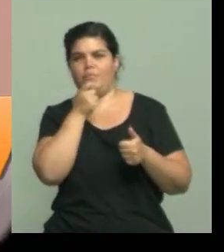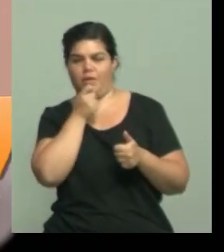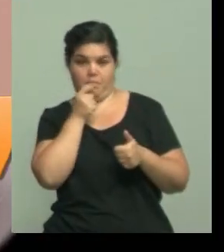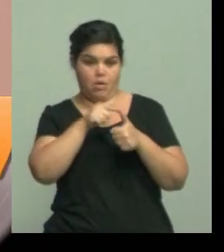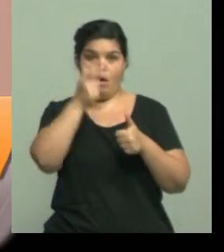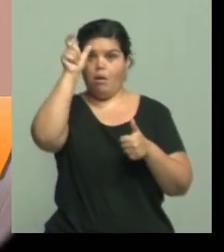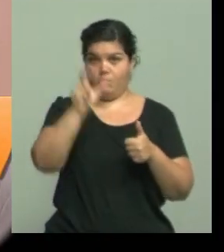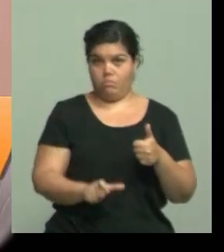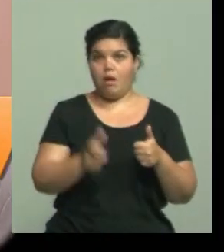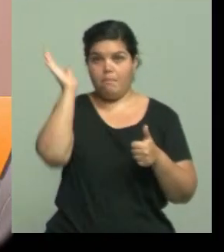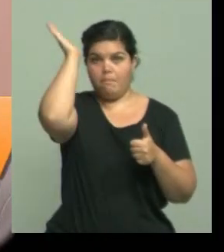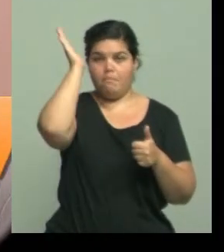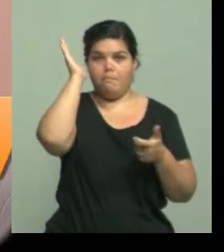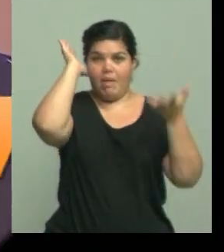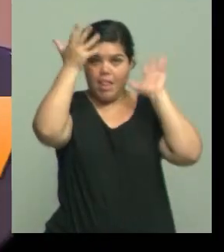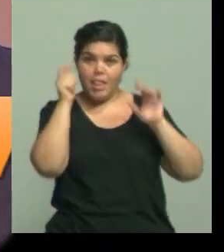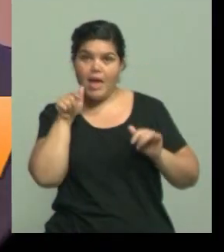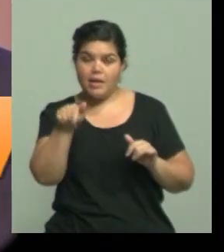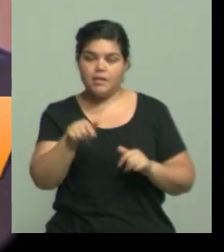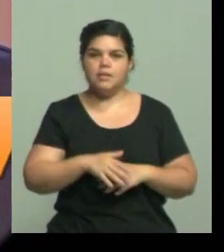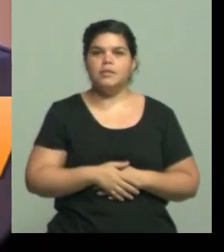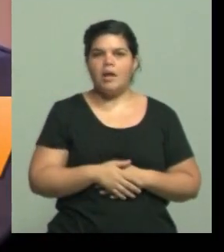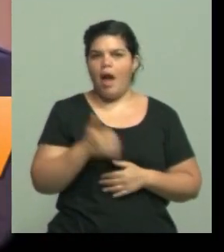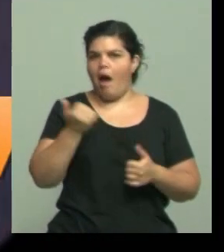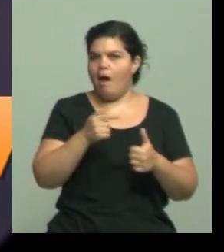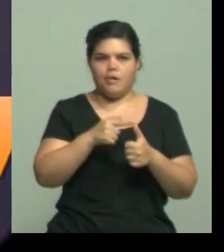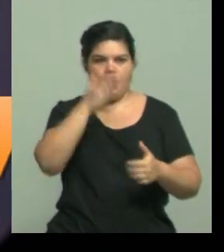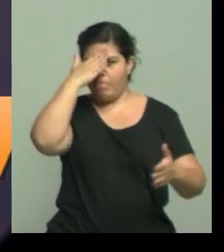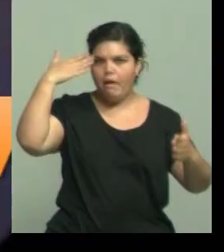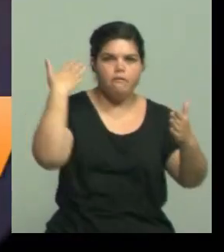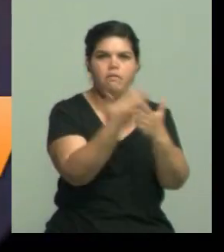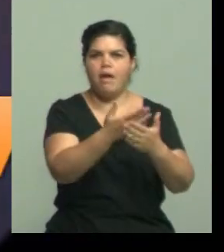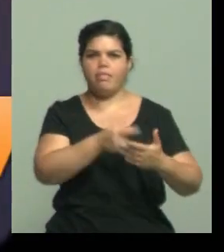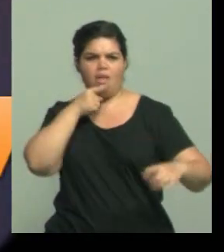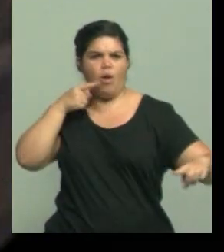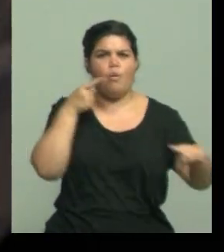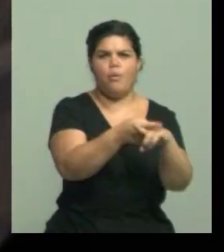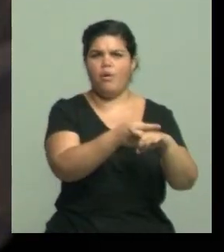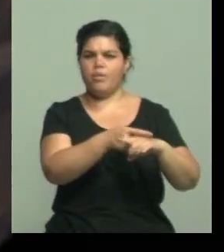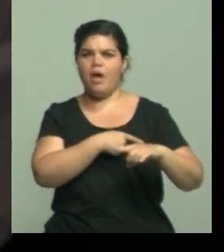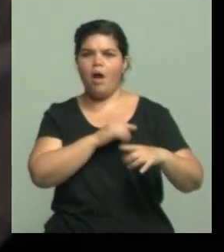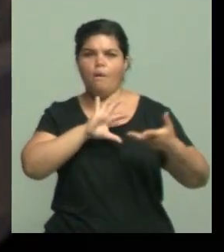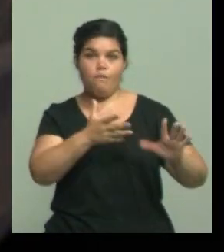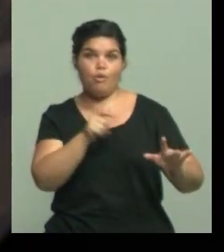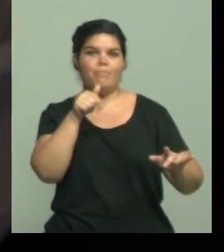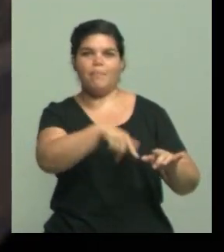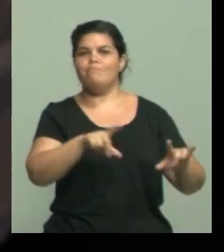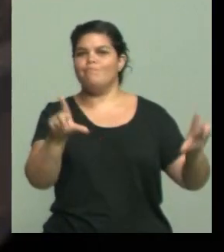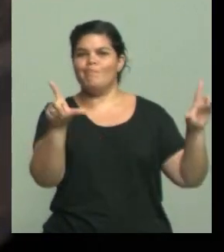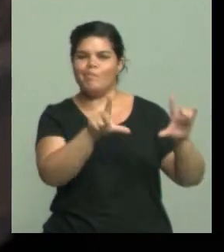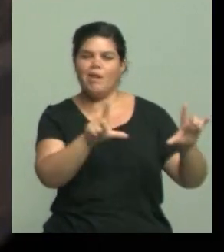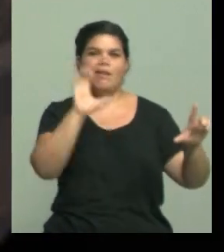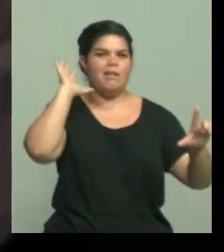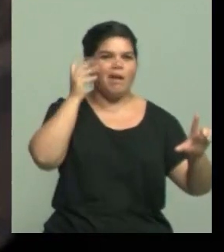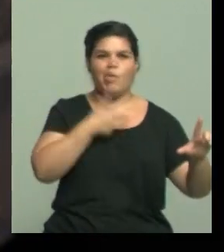televisivos, bueno para discutir, debatir, va al choque, al frente y todo eso, y eso a los medios de comunicación